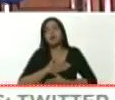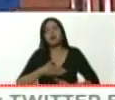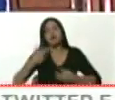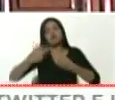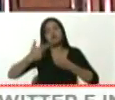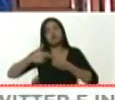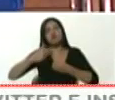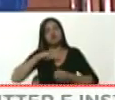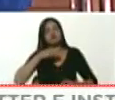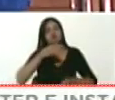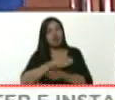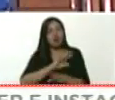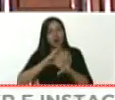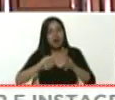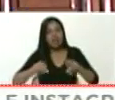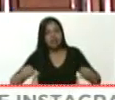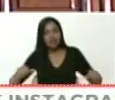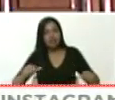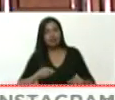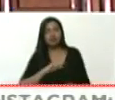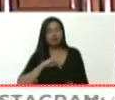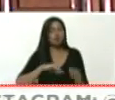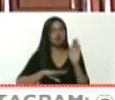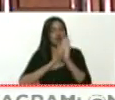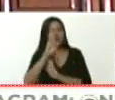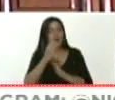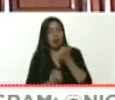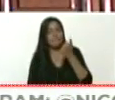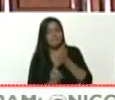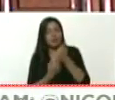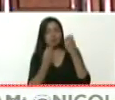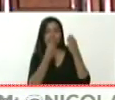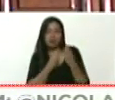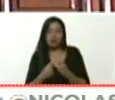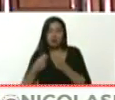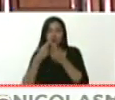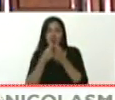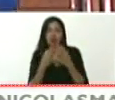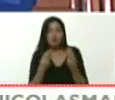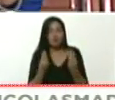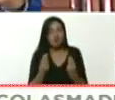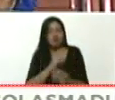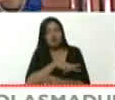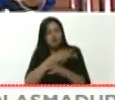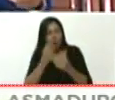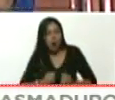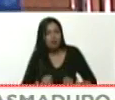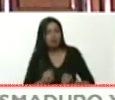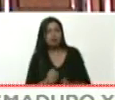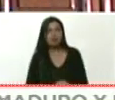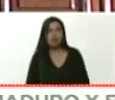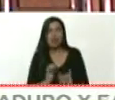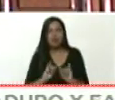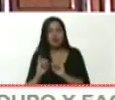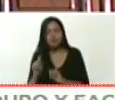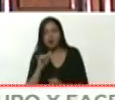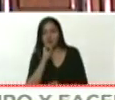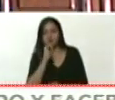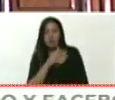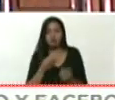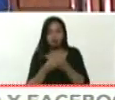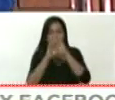vamos a la tierra y Venezuela va a crecer con una base económica muy poderosa. Así lo anuncio el